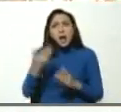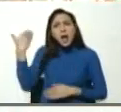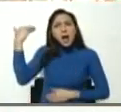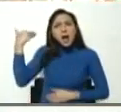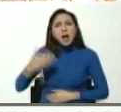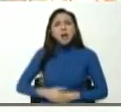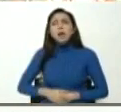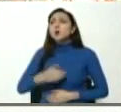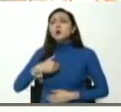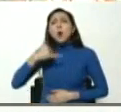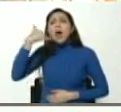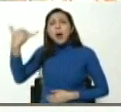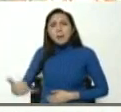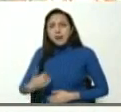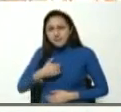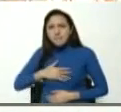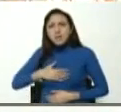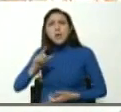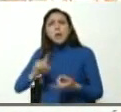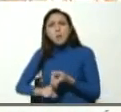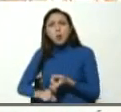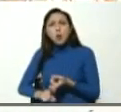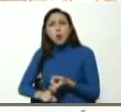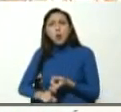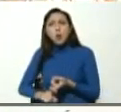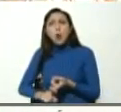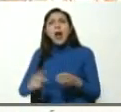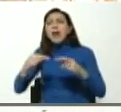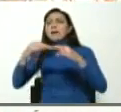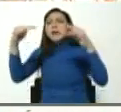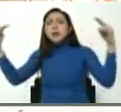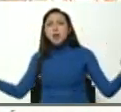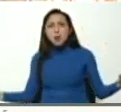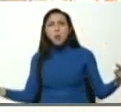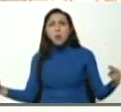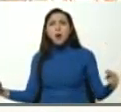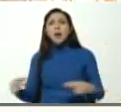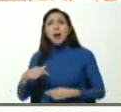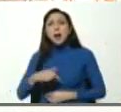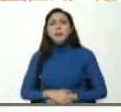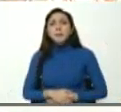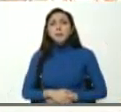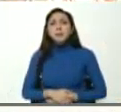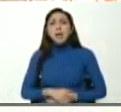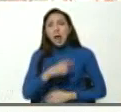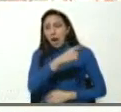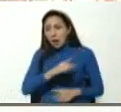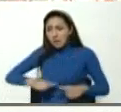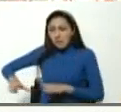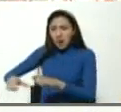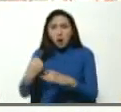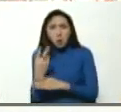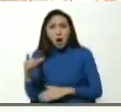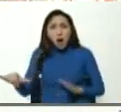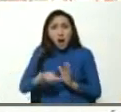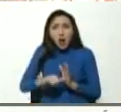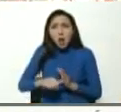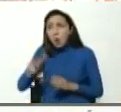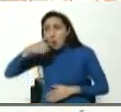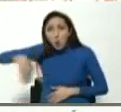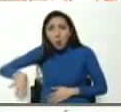llamé a sylvia siles se encontraba en puente llaguno en el palacio de miraflores junto al pueblo